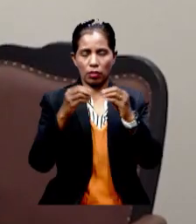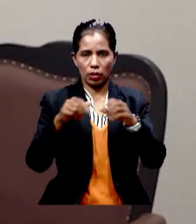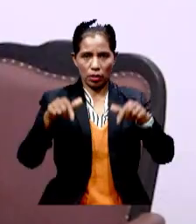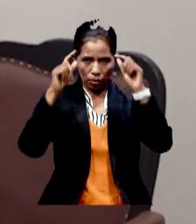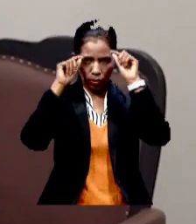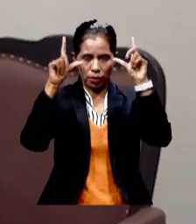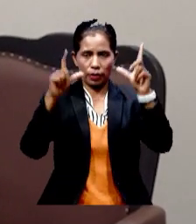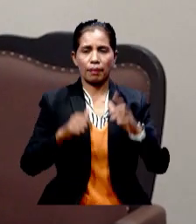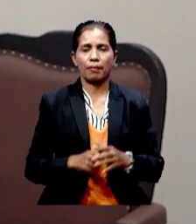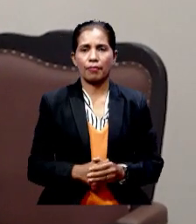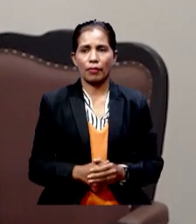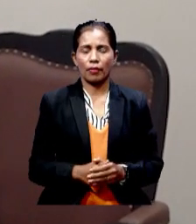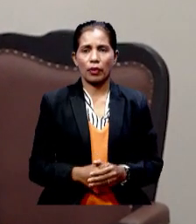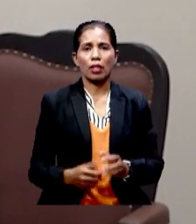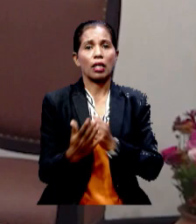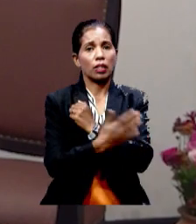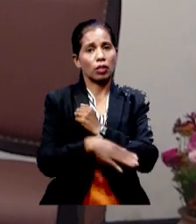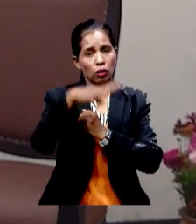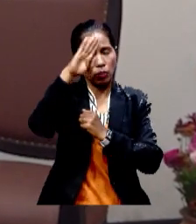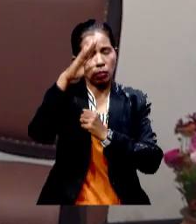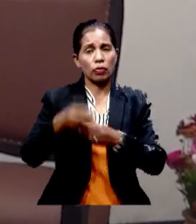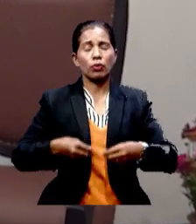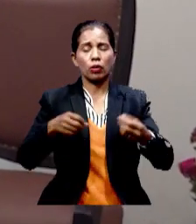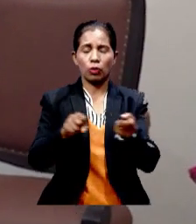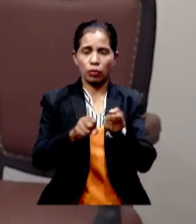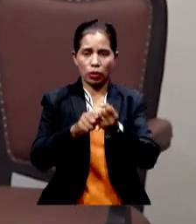timorenses. Durante né, Cuba foi apoio para Timor-Leste, liu-se